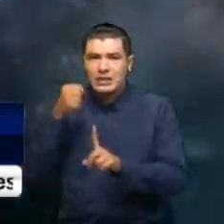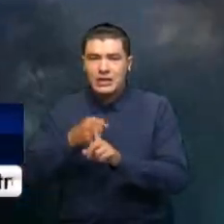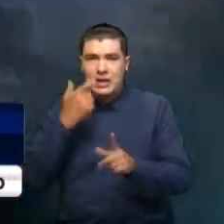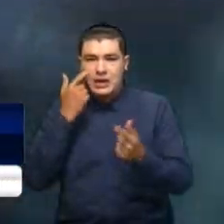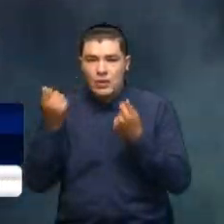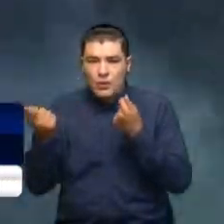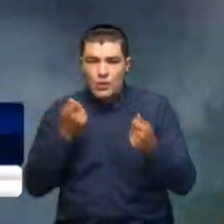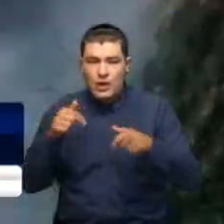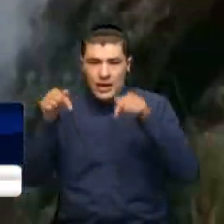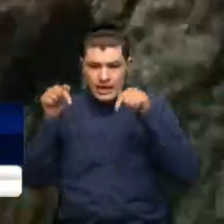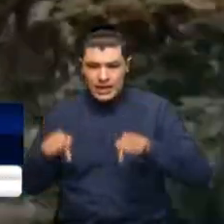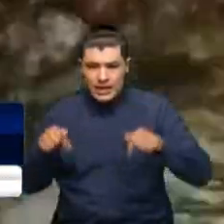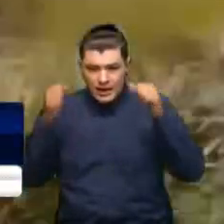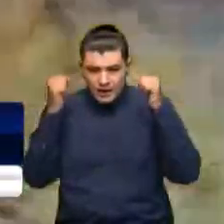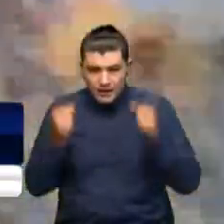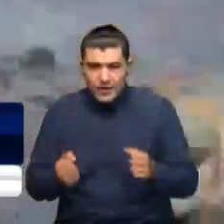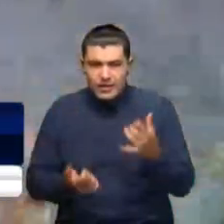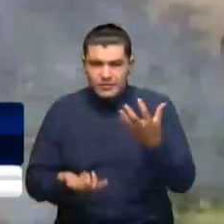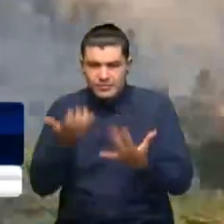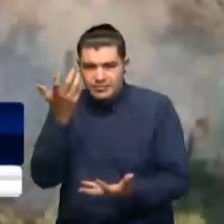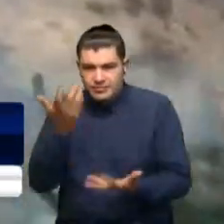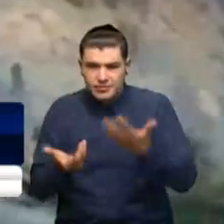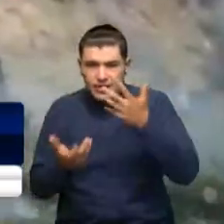este voraz incendio